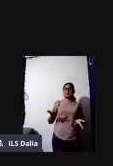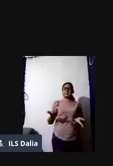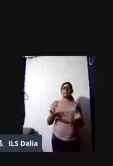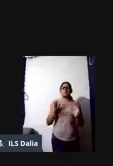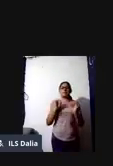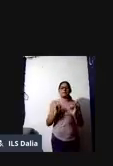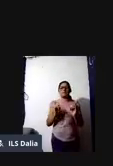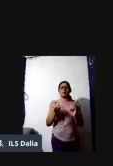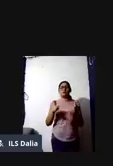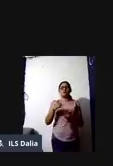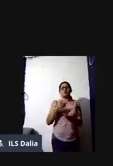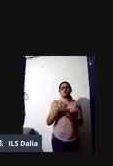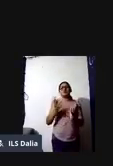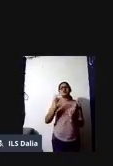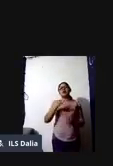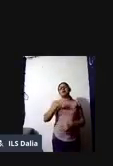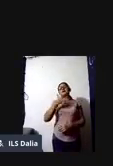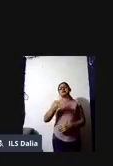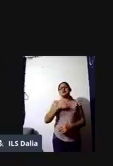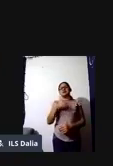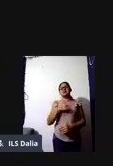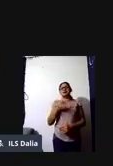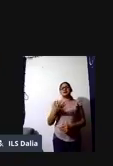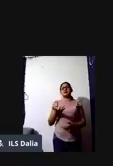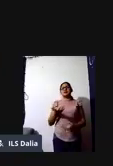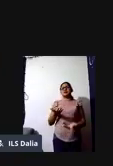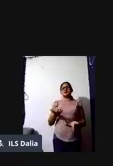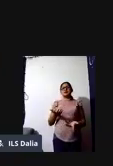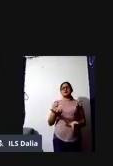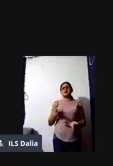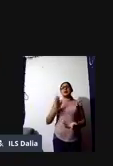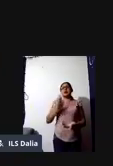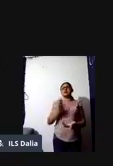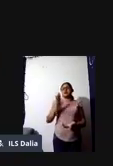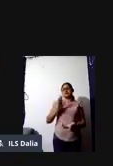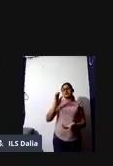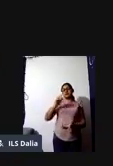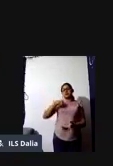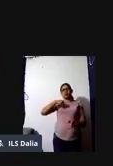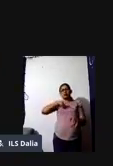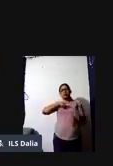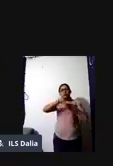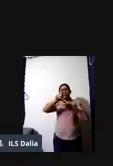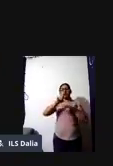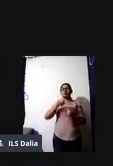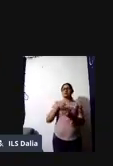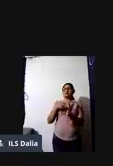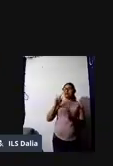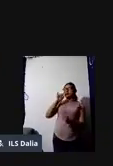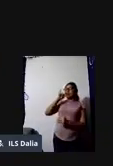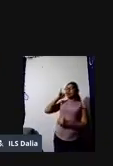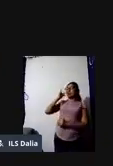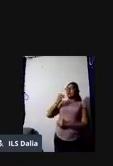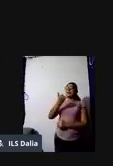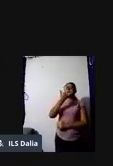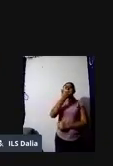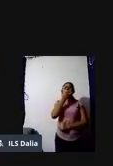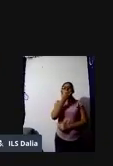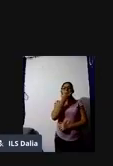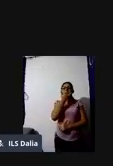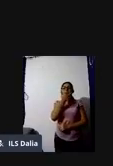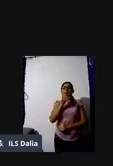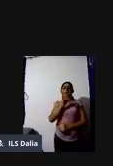una sensación de, no sé, una palabra que les haya lastimado, me disculpo. No importa que lo sientas o